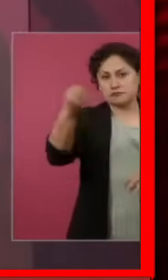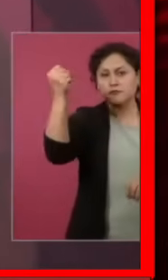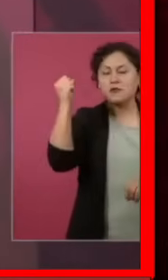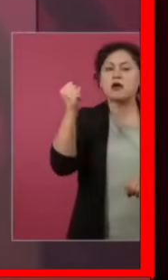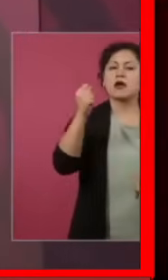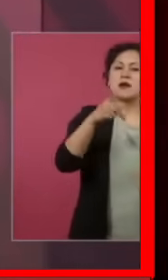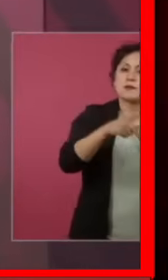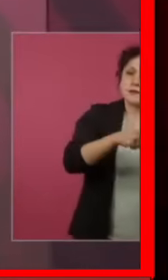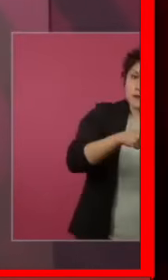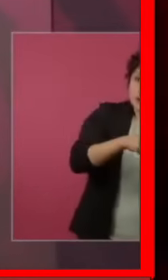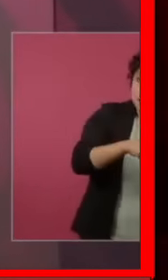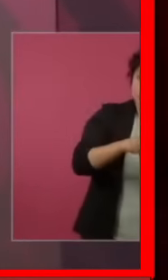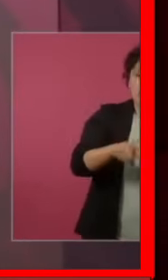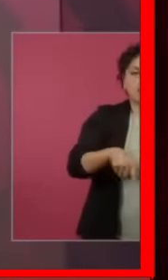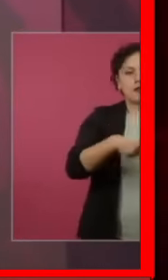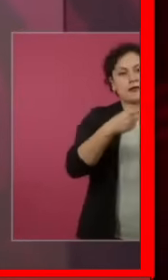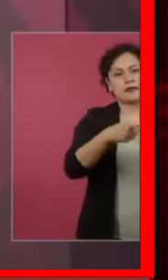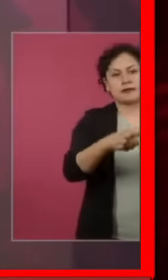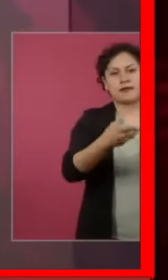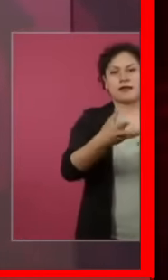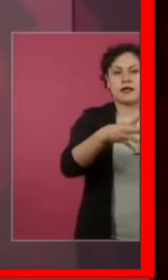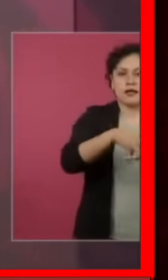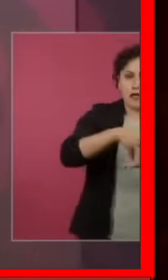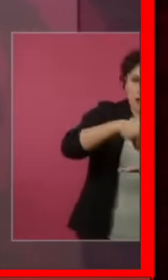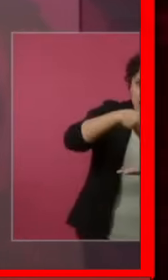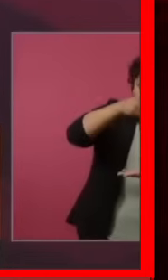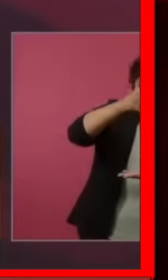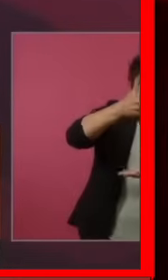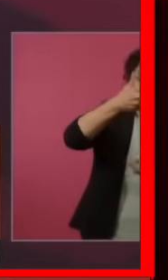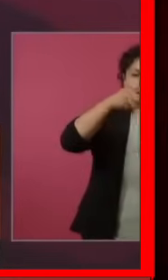para explotar un banco de materiales